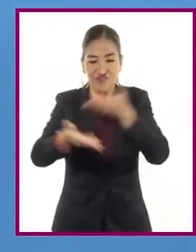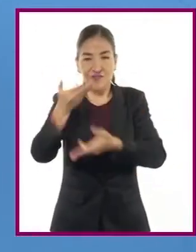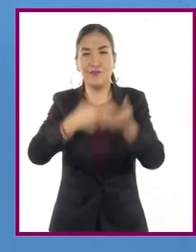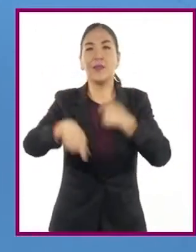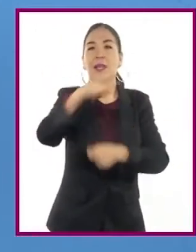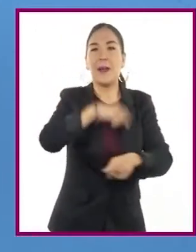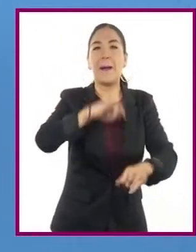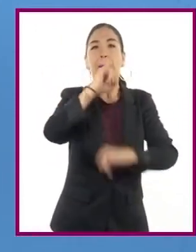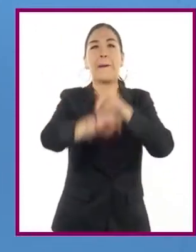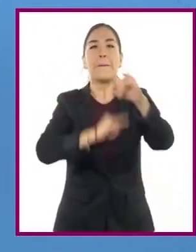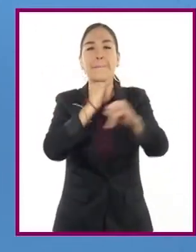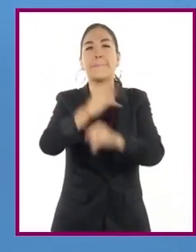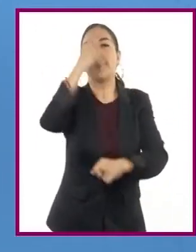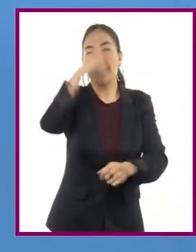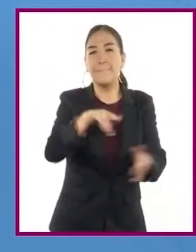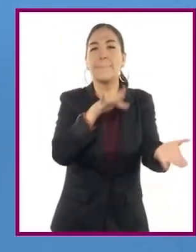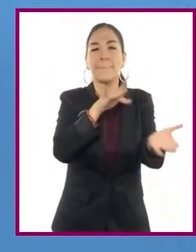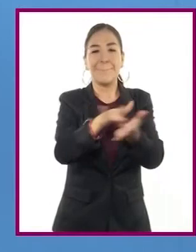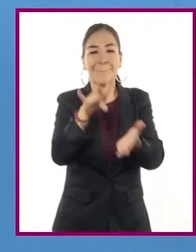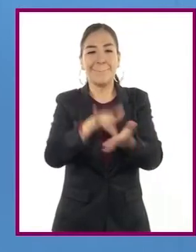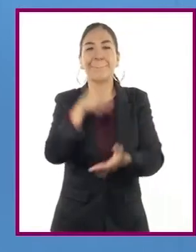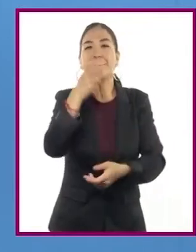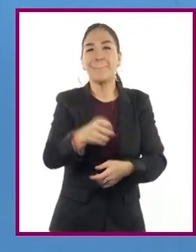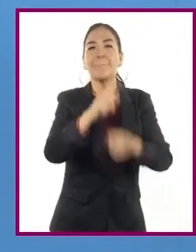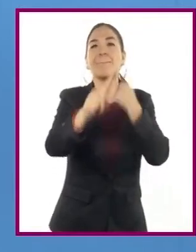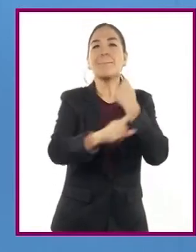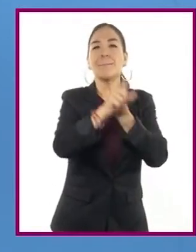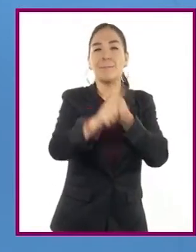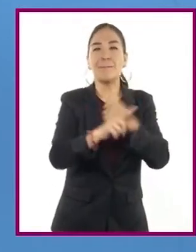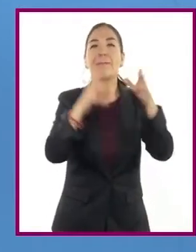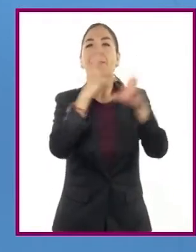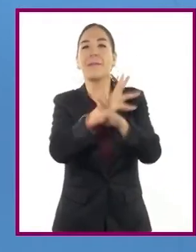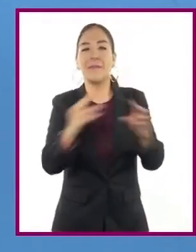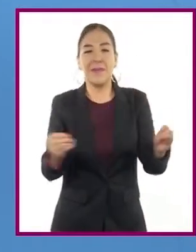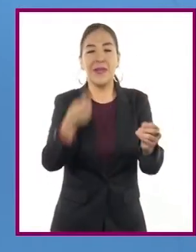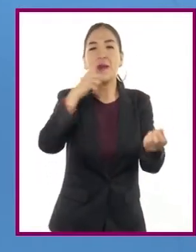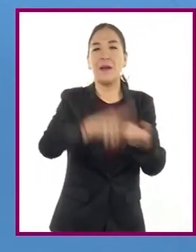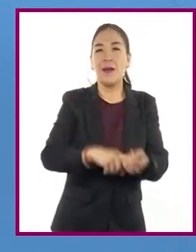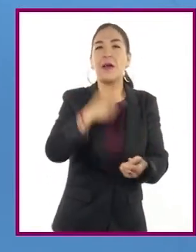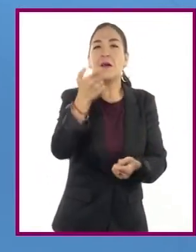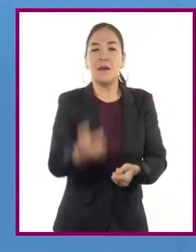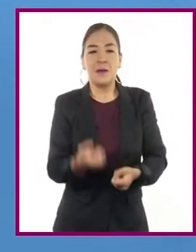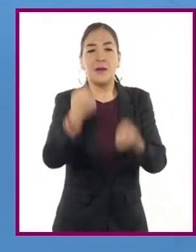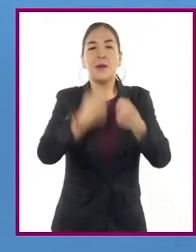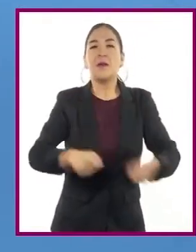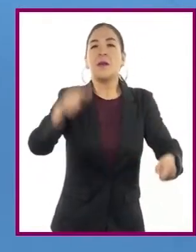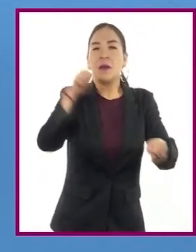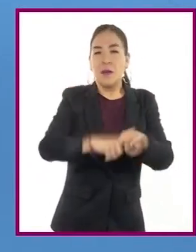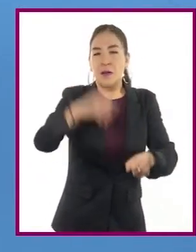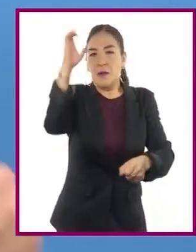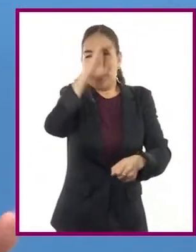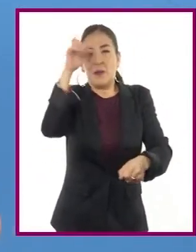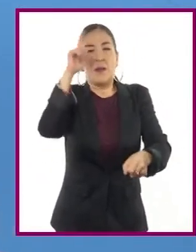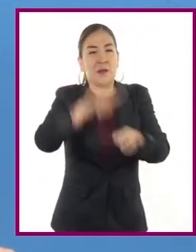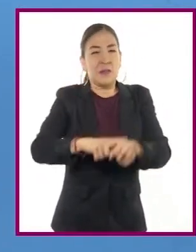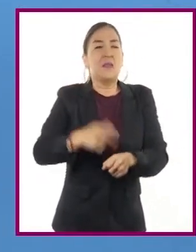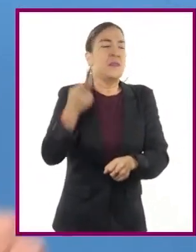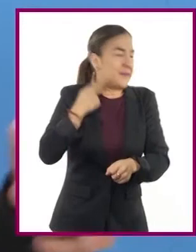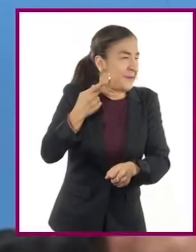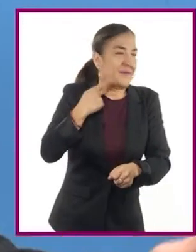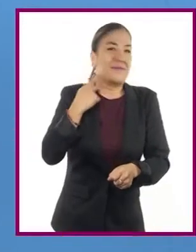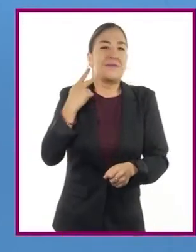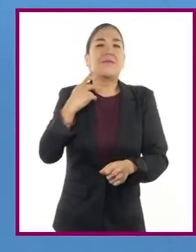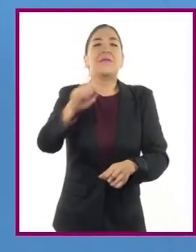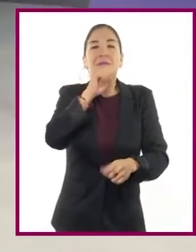internacional para apoyar en la solución a problemas del ámbito económico, social, cultural, político